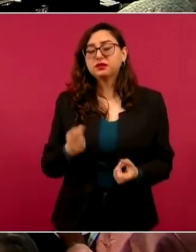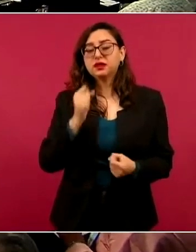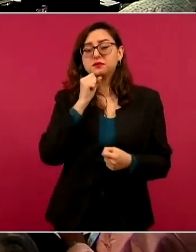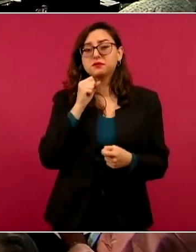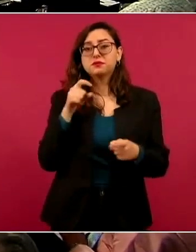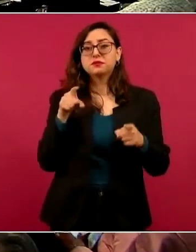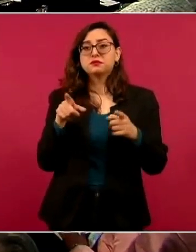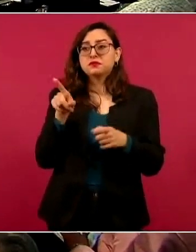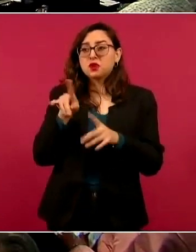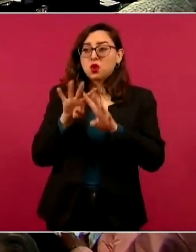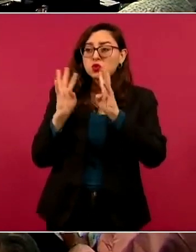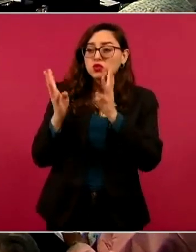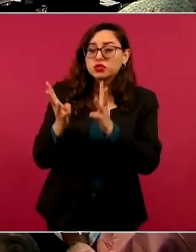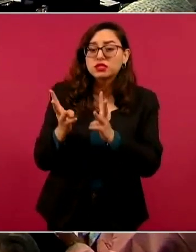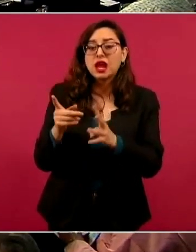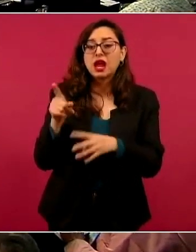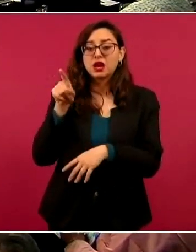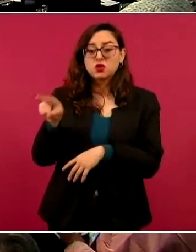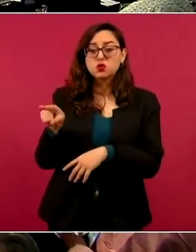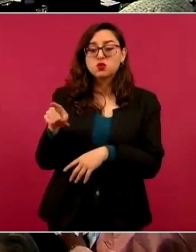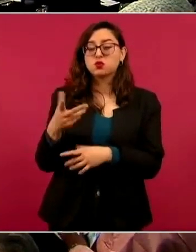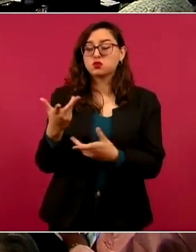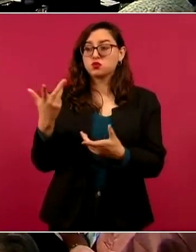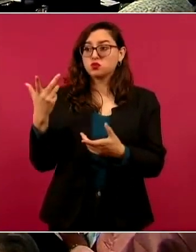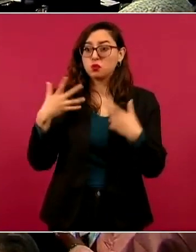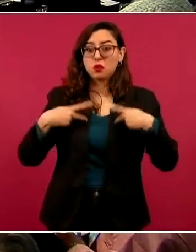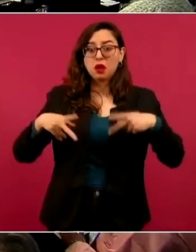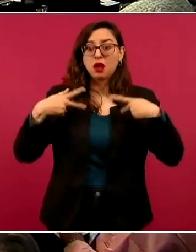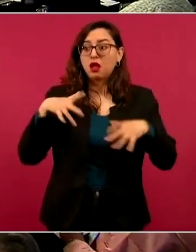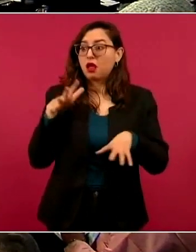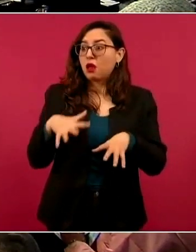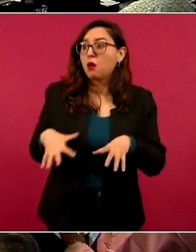no quieren que los elija el pueblo.